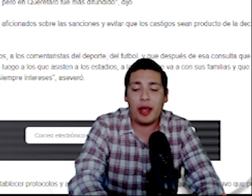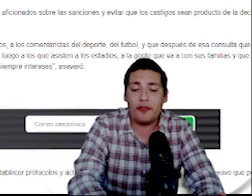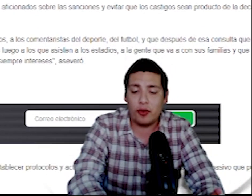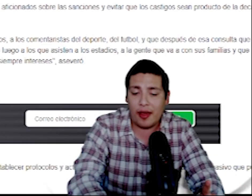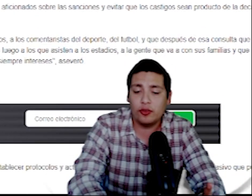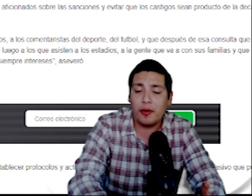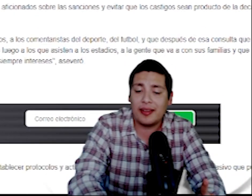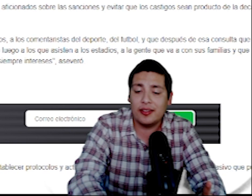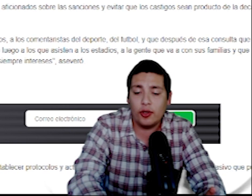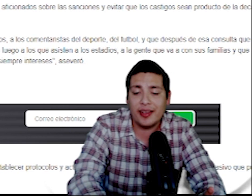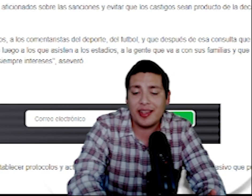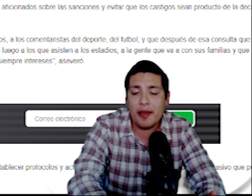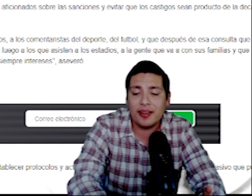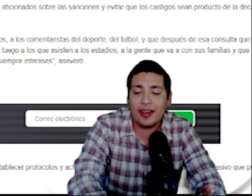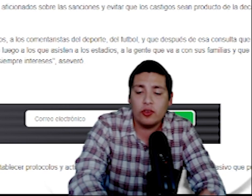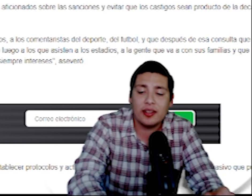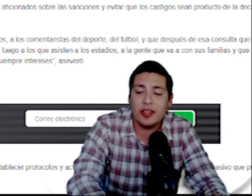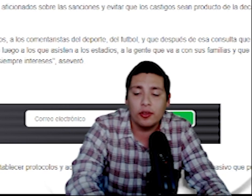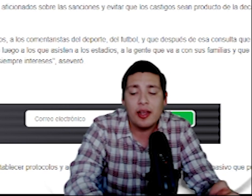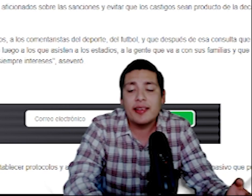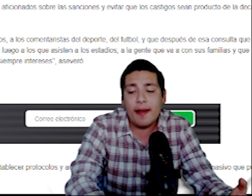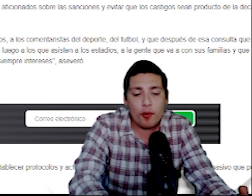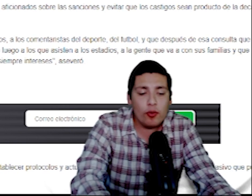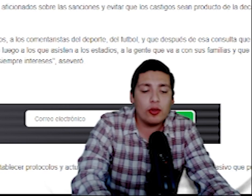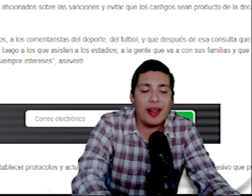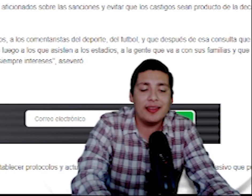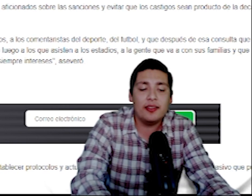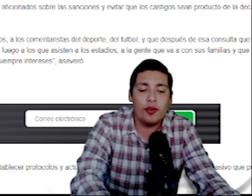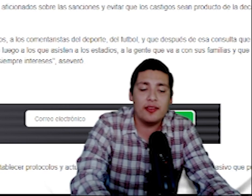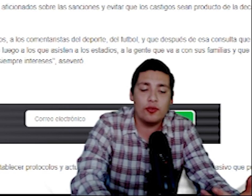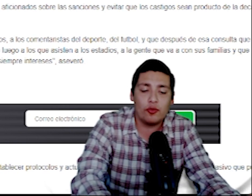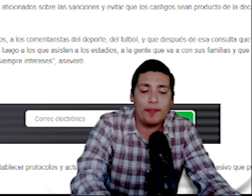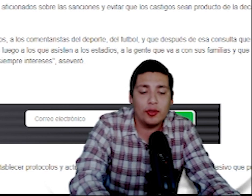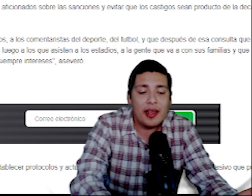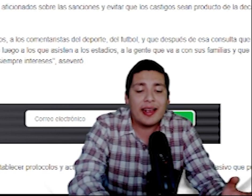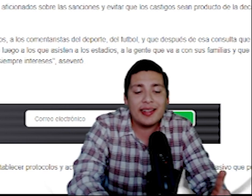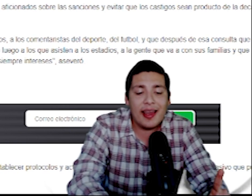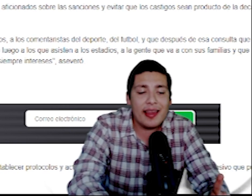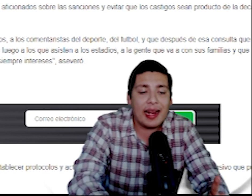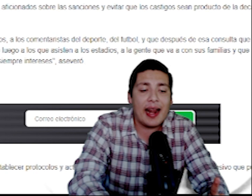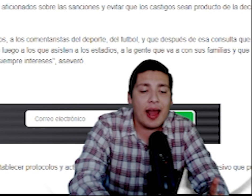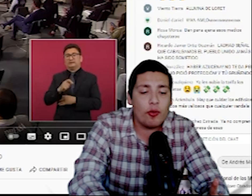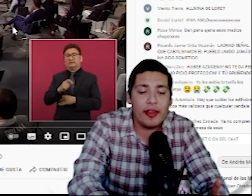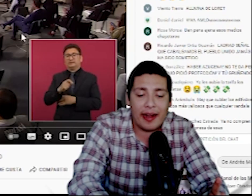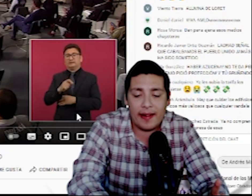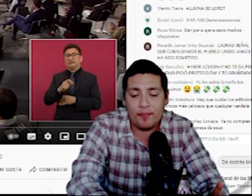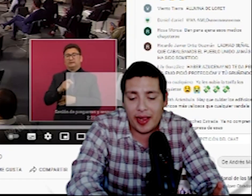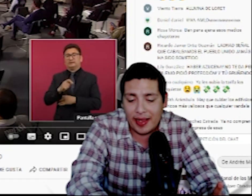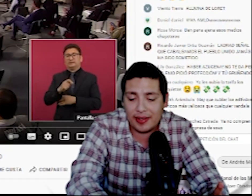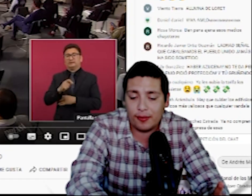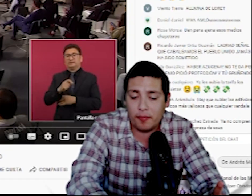los aficionados sobre las sanciones y evitar que los castigos sean producto de las decisiones de unos cuantos que se dedican a